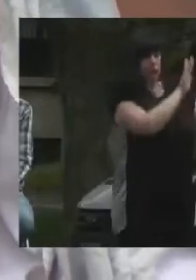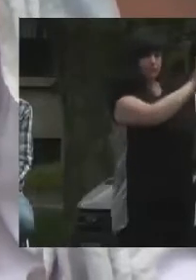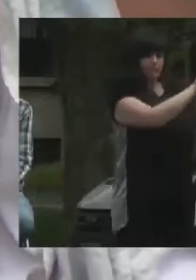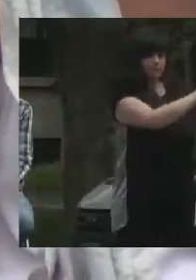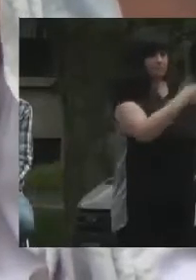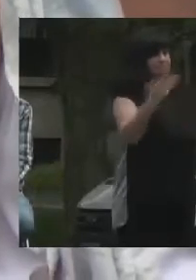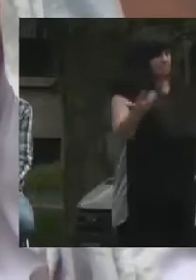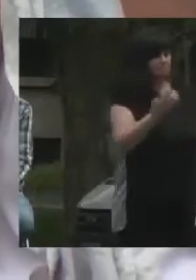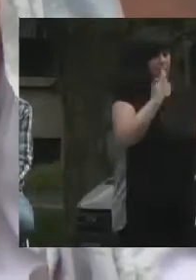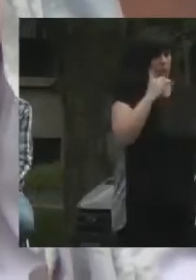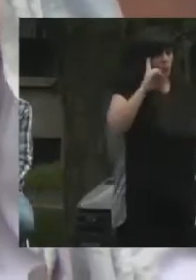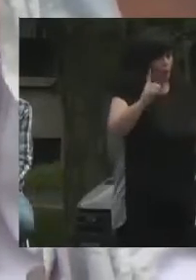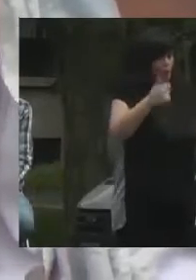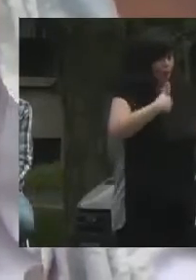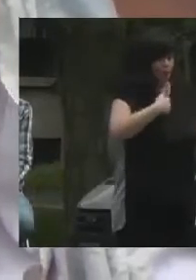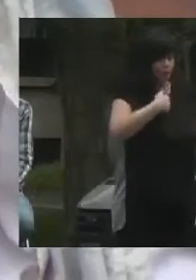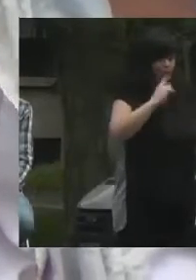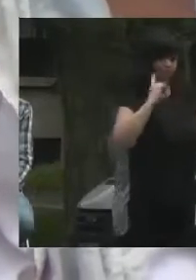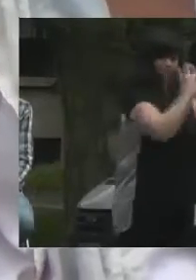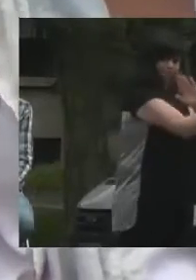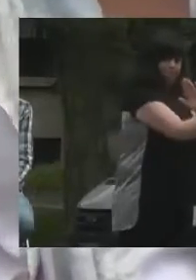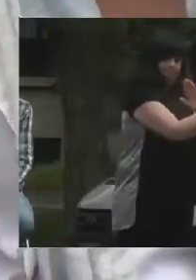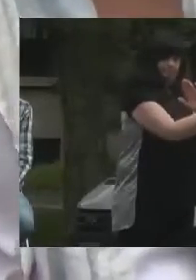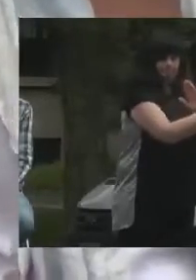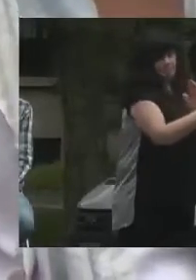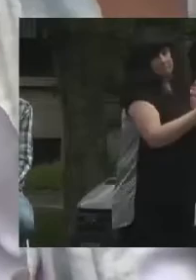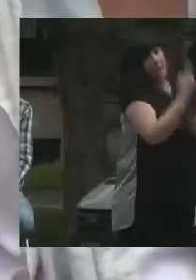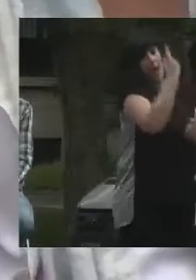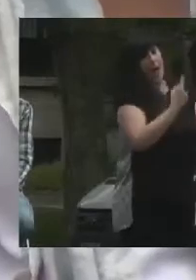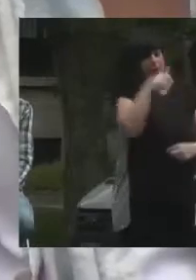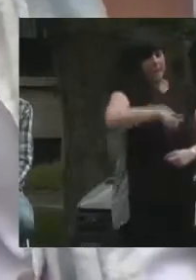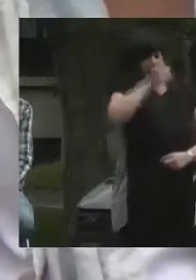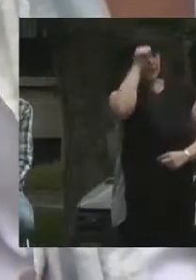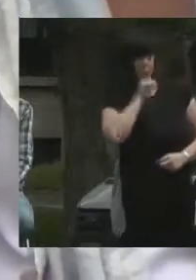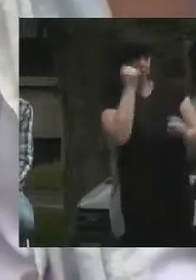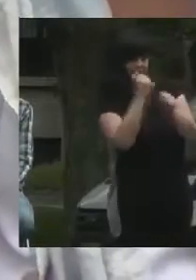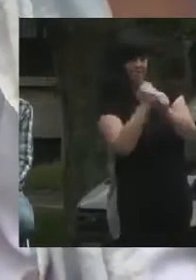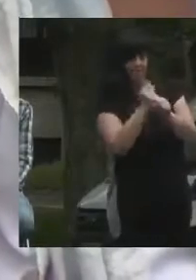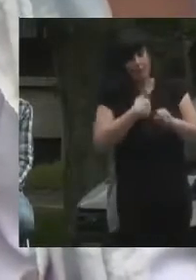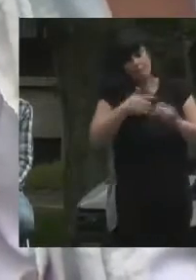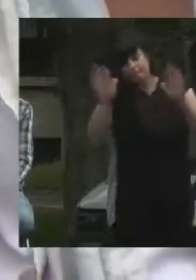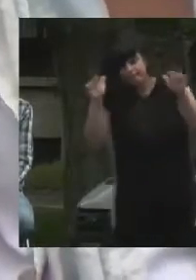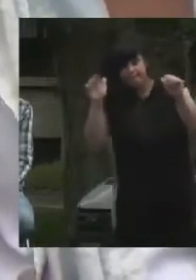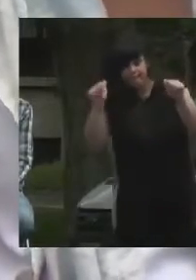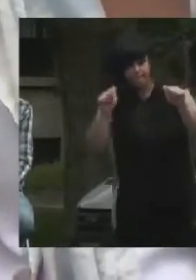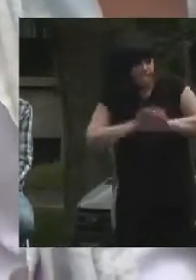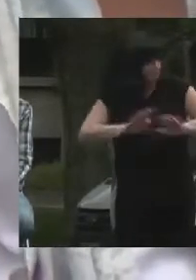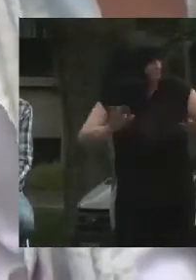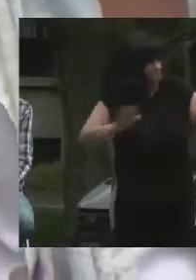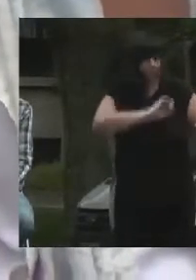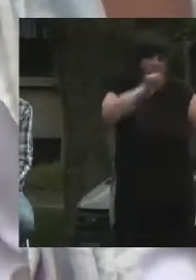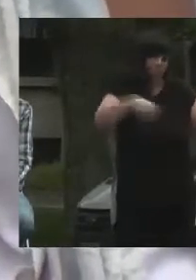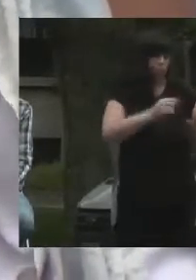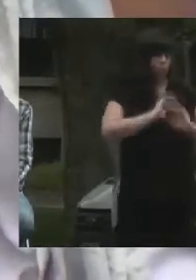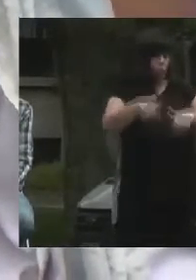claro, normalmente cando marcho, cando me vou a traballar, hai días que traballo en Ourense e entón, pois, despídome dela e xa está, e nos vemos